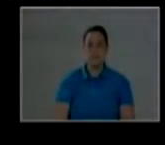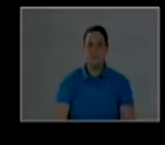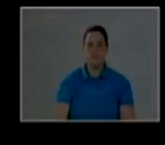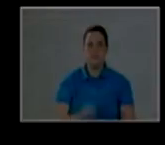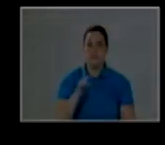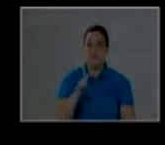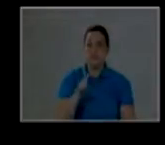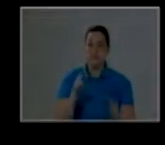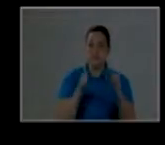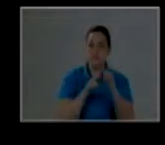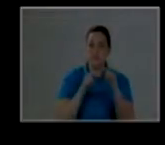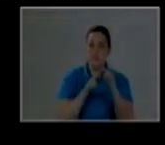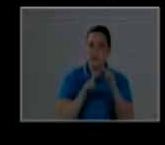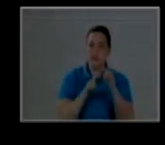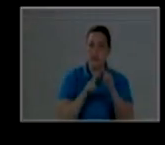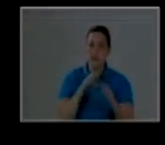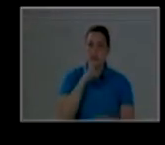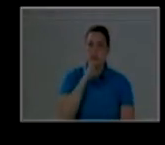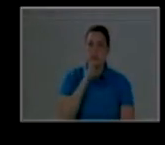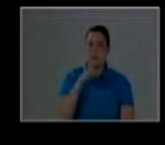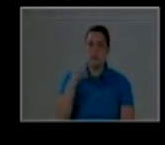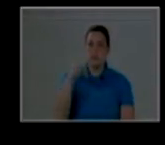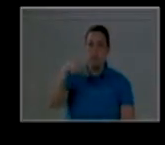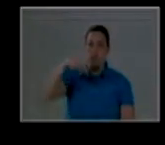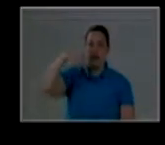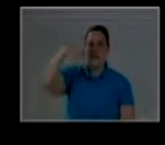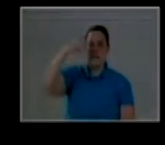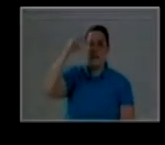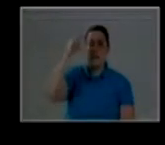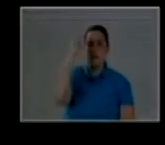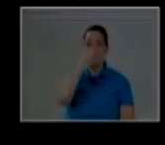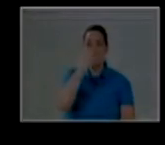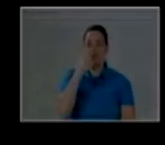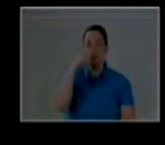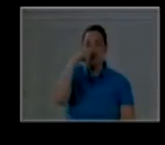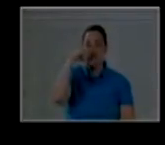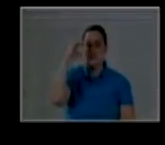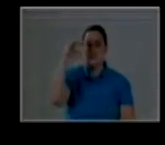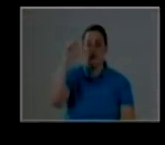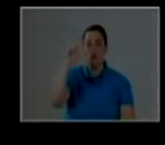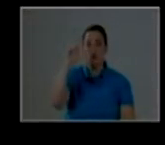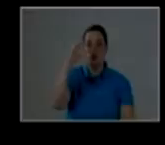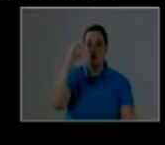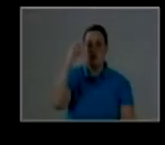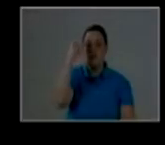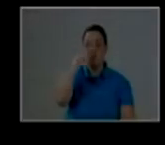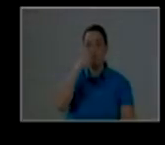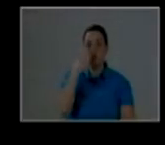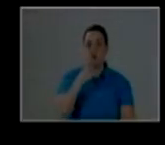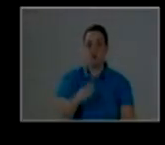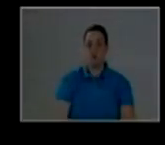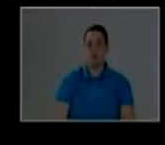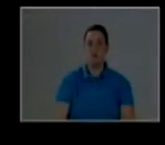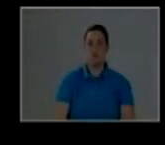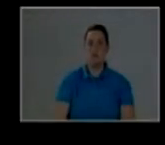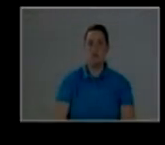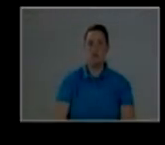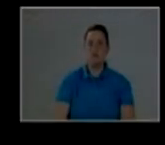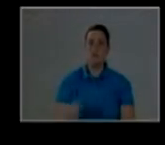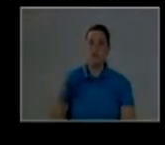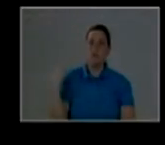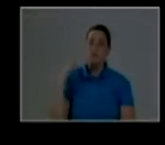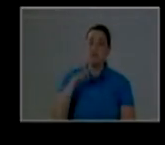Esa palabra es apóstolos. Entonces, la unción venía para enviar. Me ha enviado a proclamar la